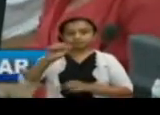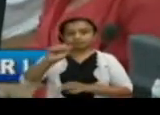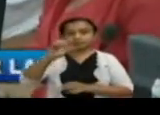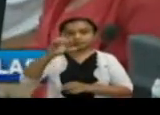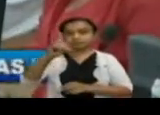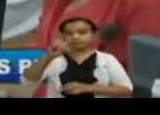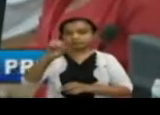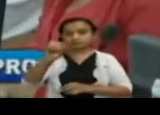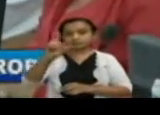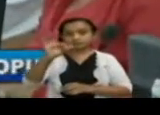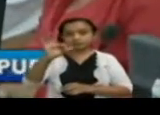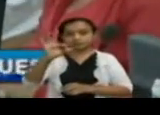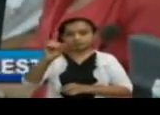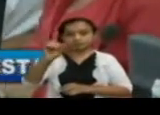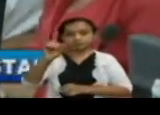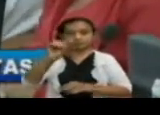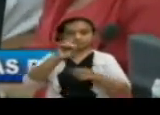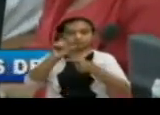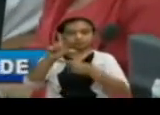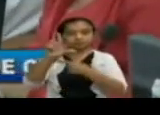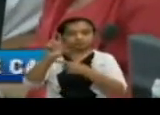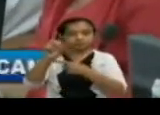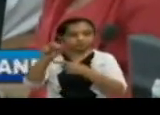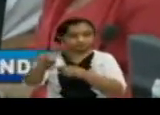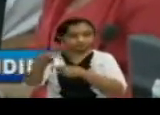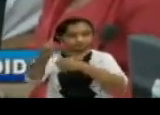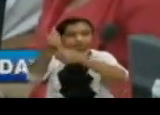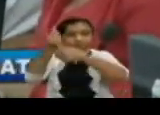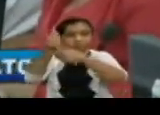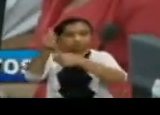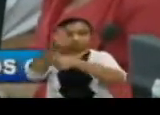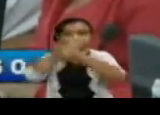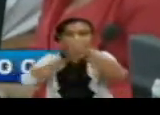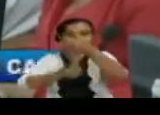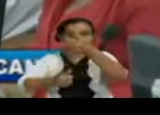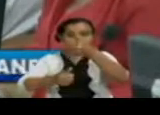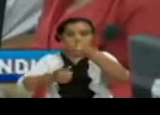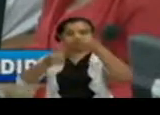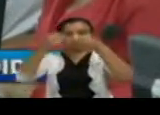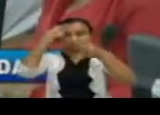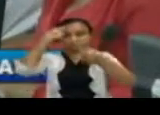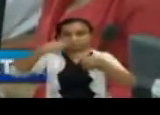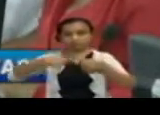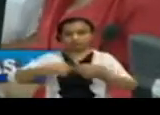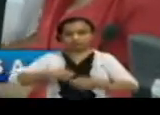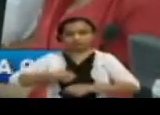Adolfo José Jarquín León para subprocurador de los